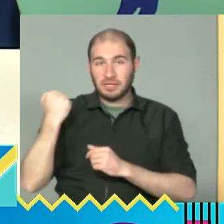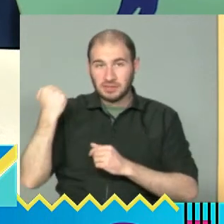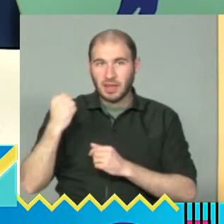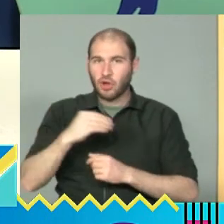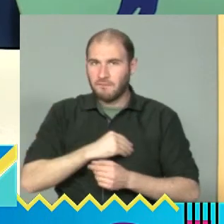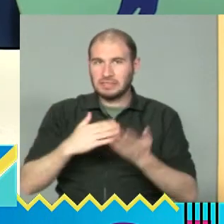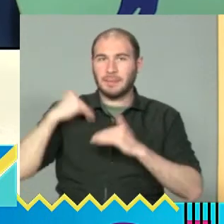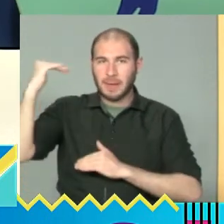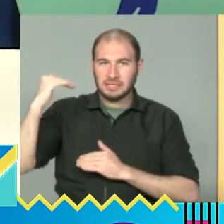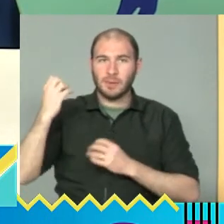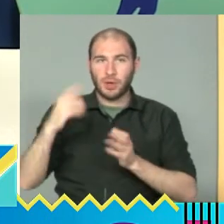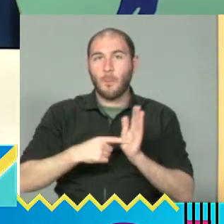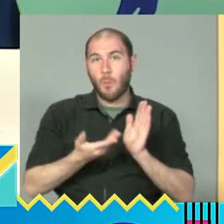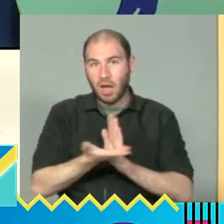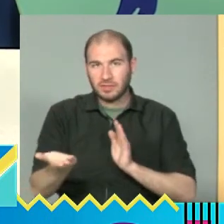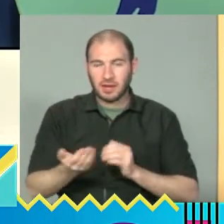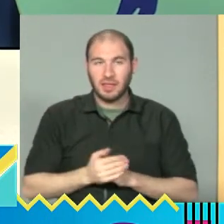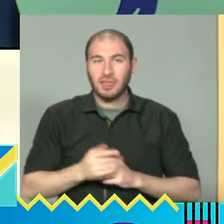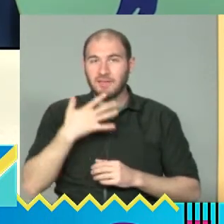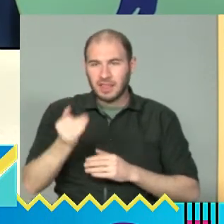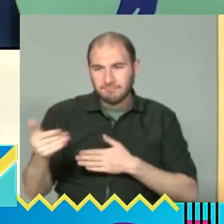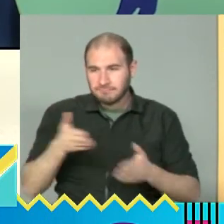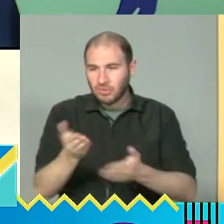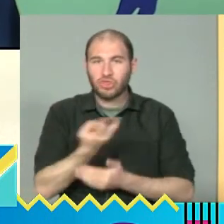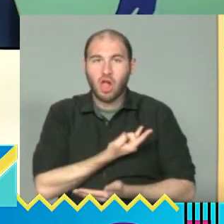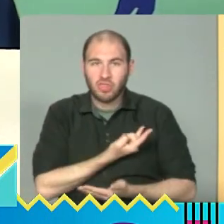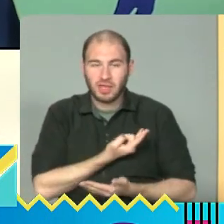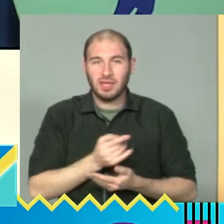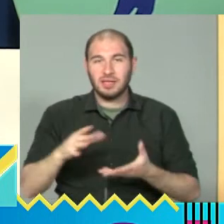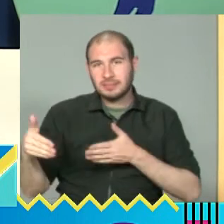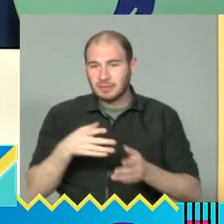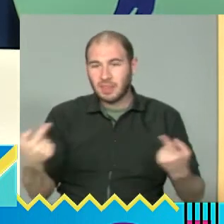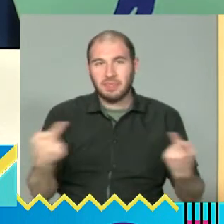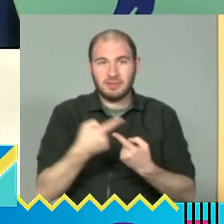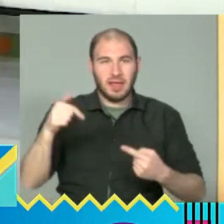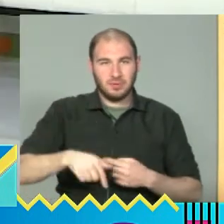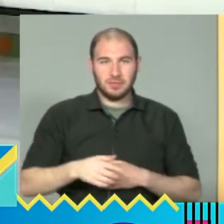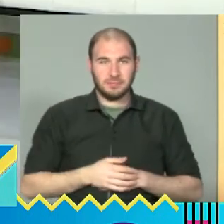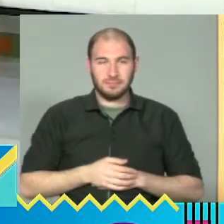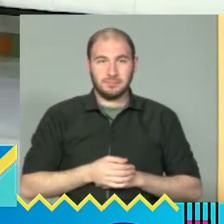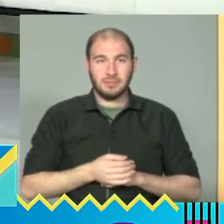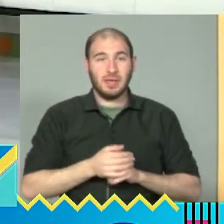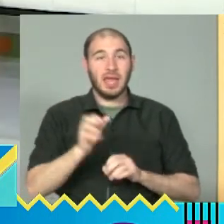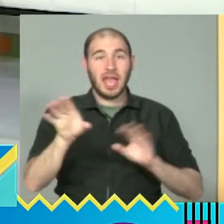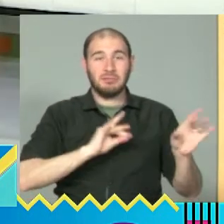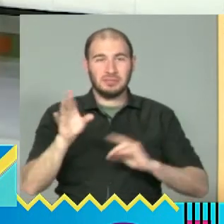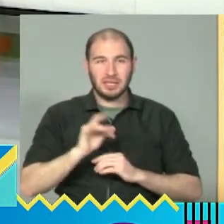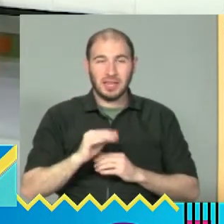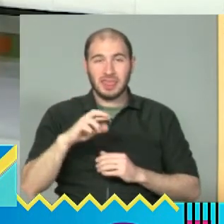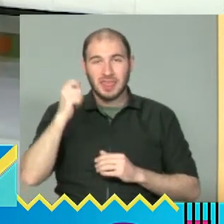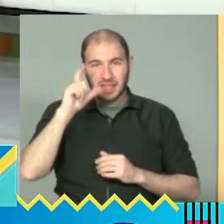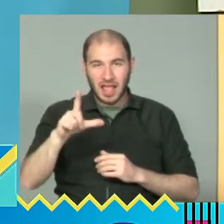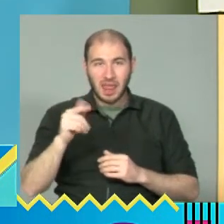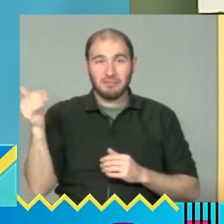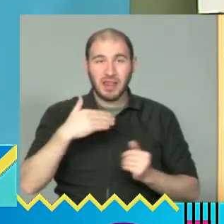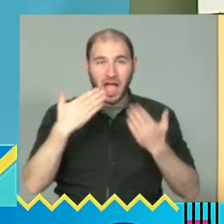a creer mucho más, porque estás mostrando de verdad hacia dónde querés ir, que es el camino contrario a donde estás yendo ahora. Lo vamos a invitar a Daniel para que